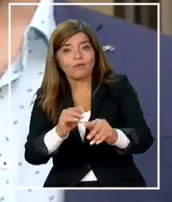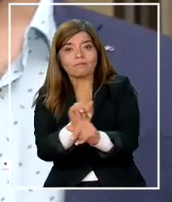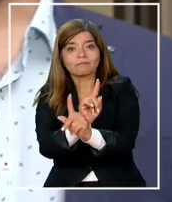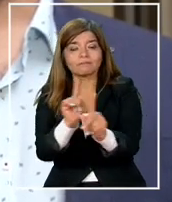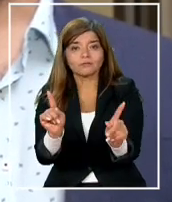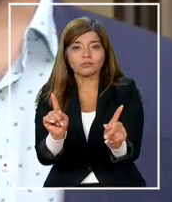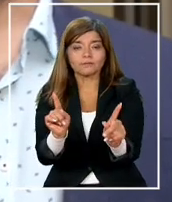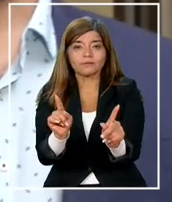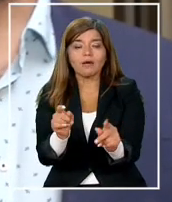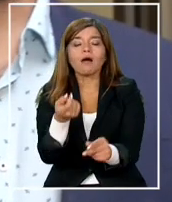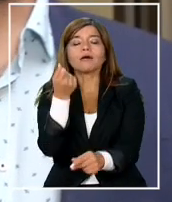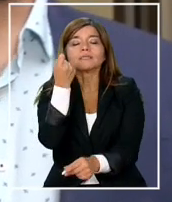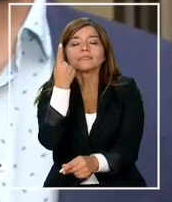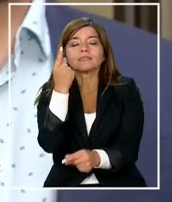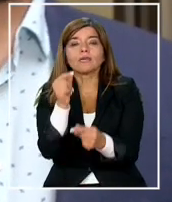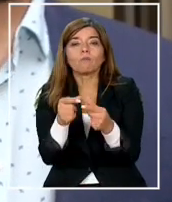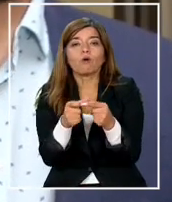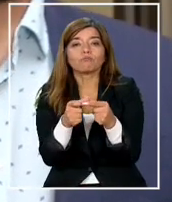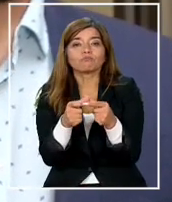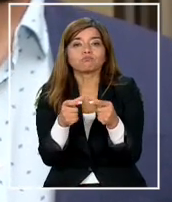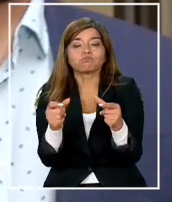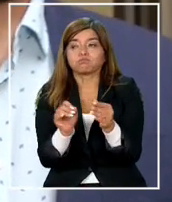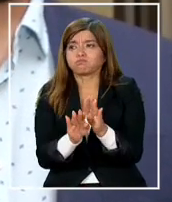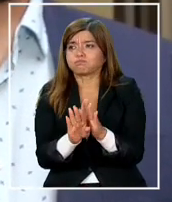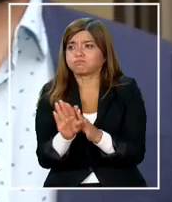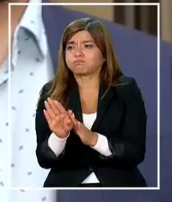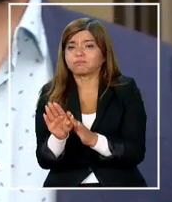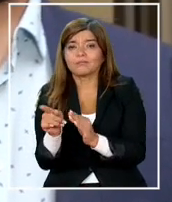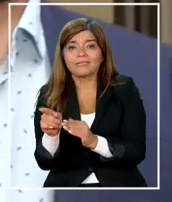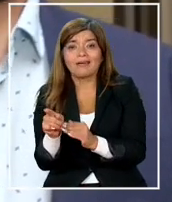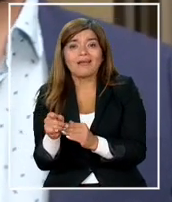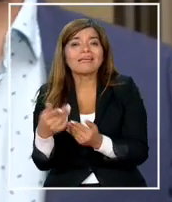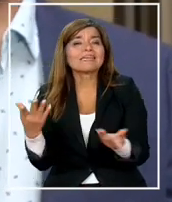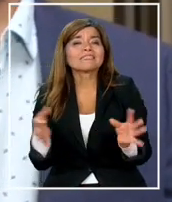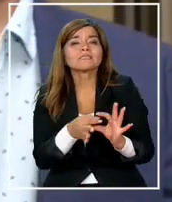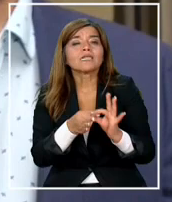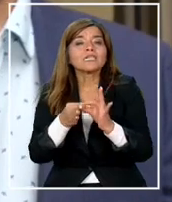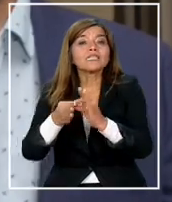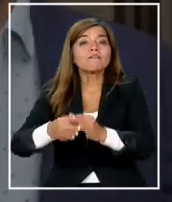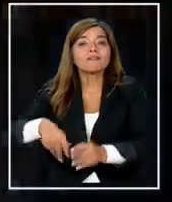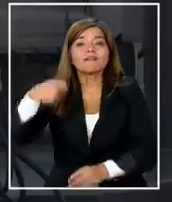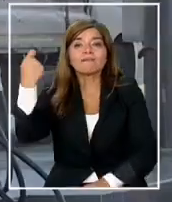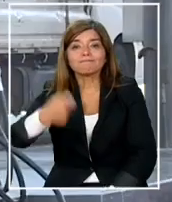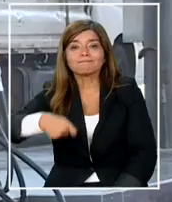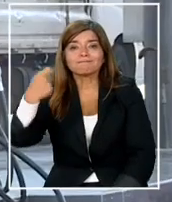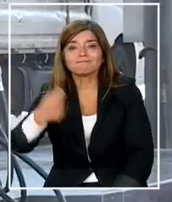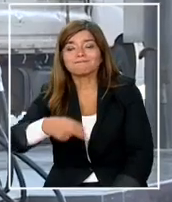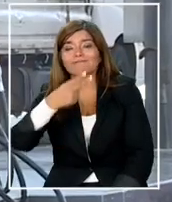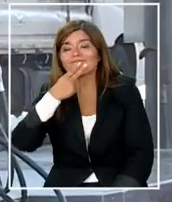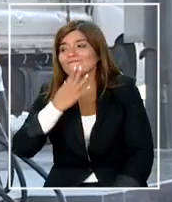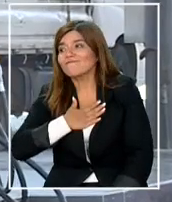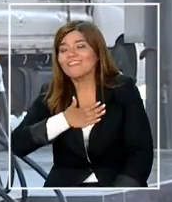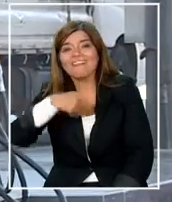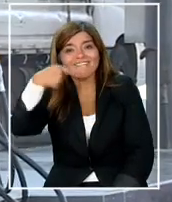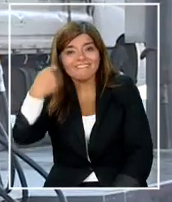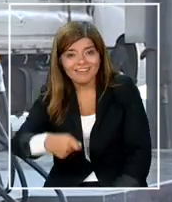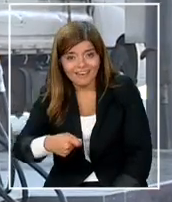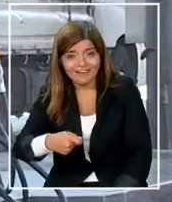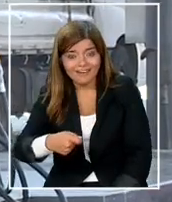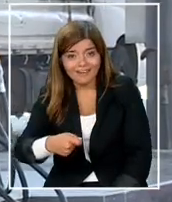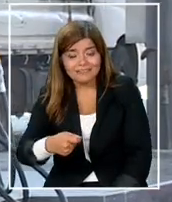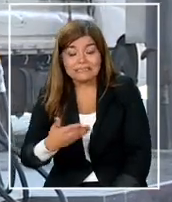porque entendemos que subir el impuesto específico al combustible aumenta totalmente el costo de la vida. Polémica que fue subiendo